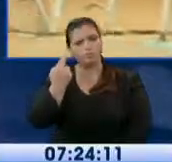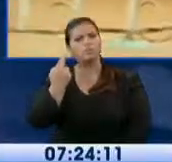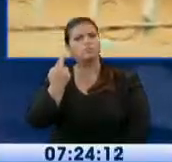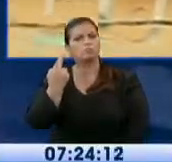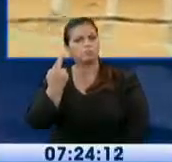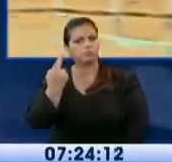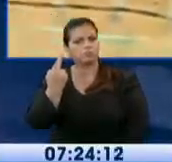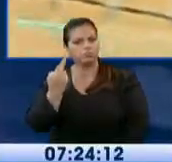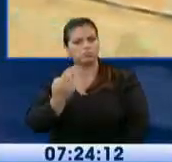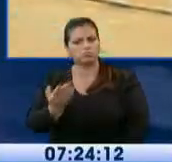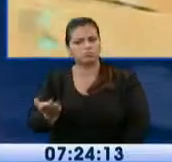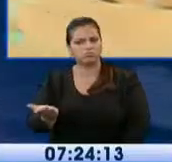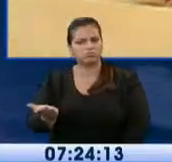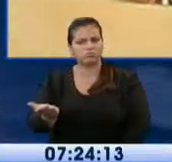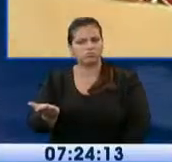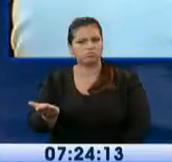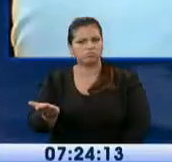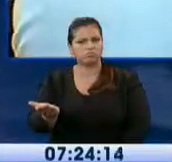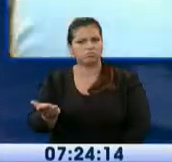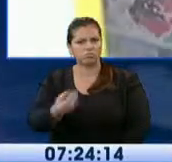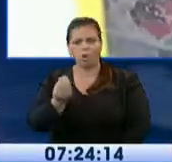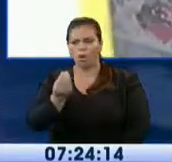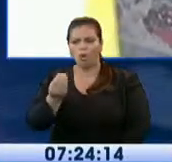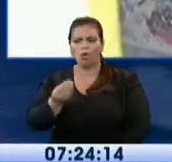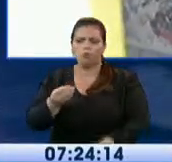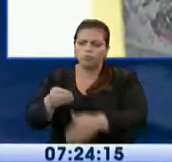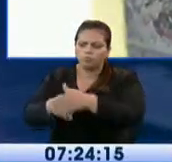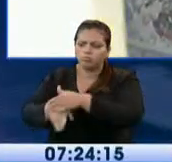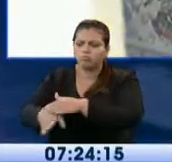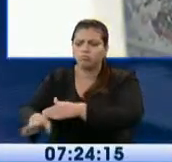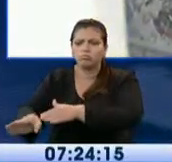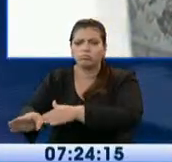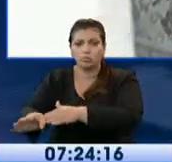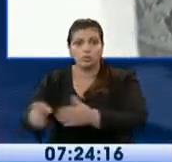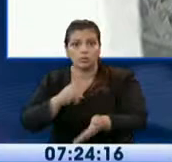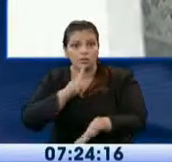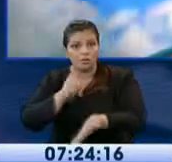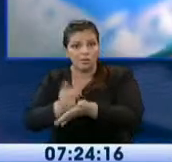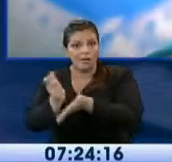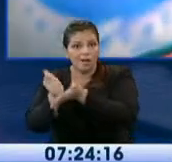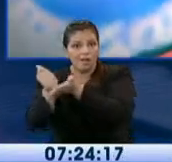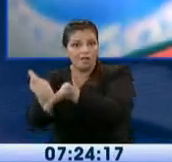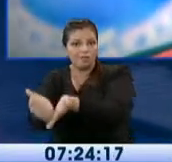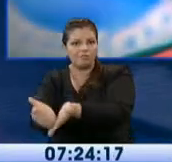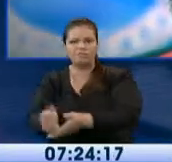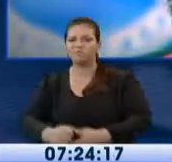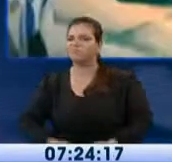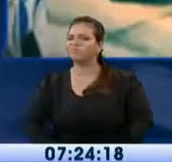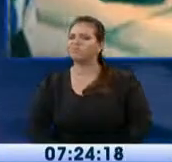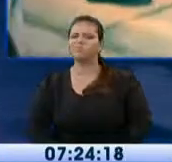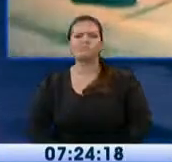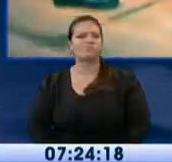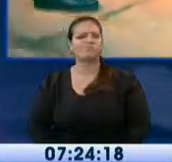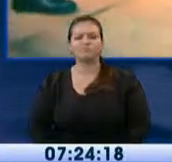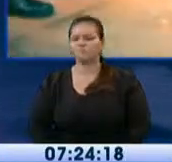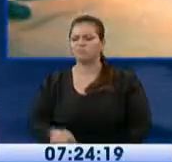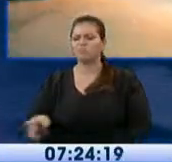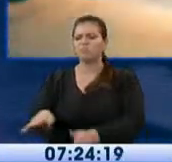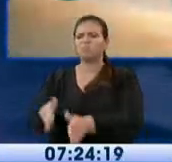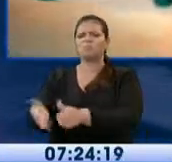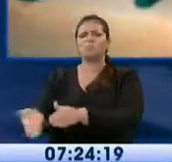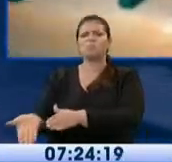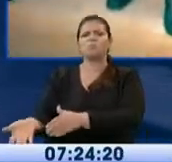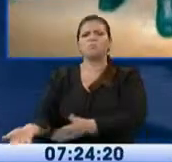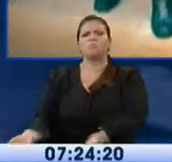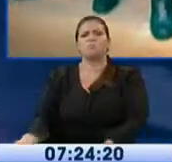joven, llegó fue a un matadero. A un matadero, sí, porque no es una clínica de rehabilitación. ¿Y por qué digo matadero? Porque no tiene